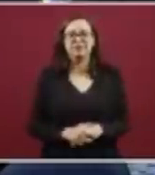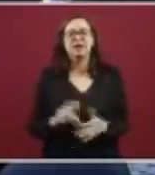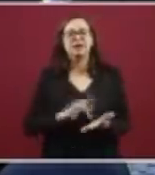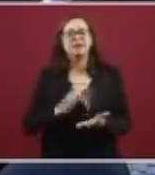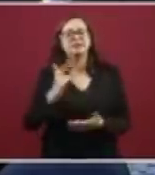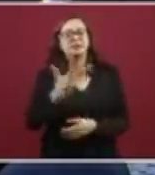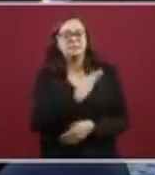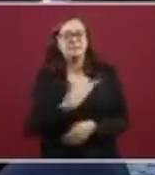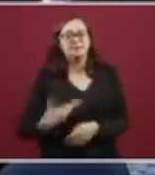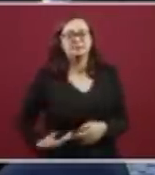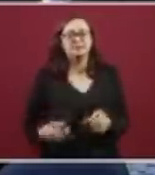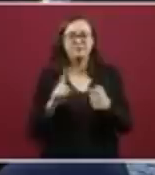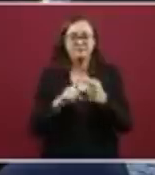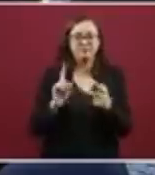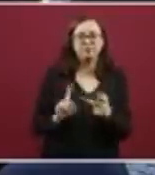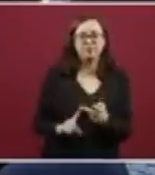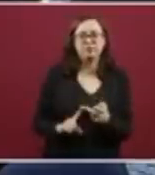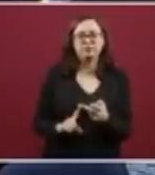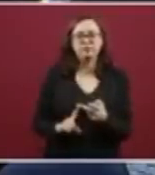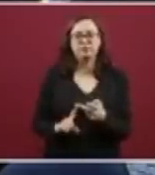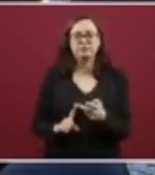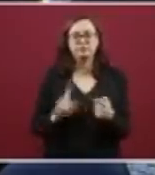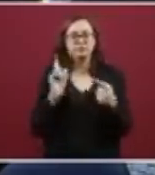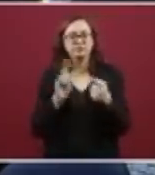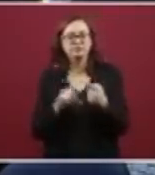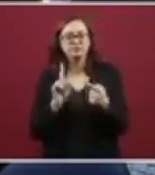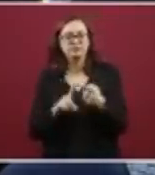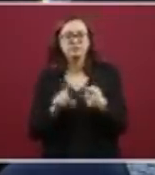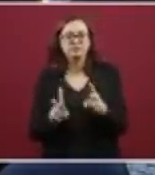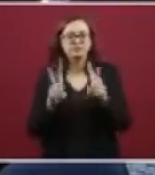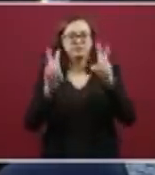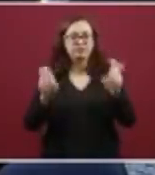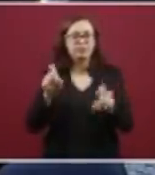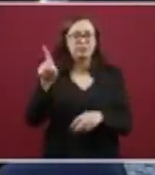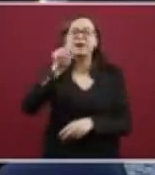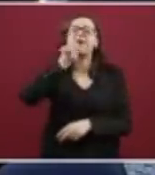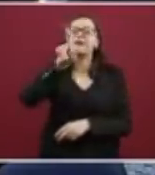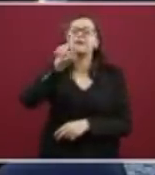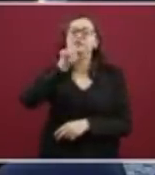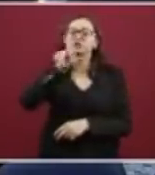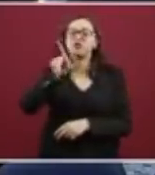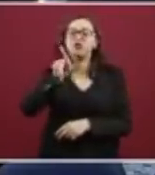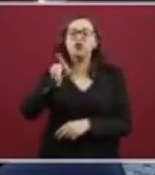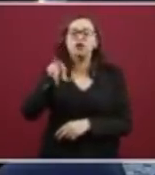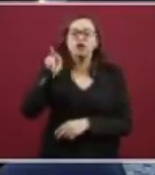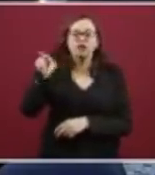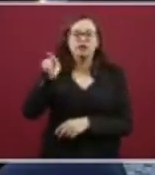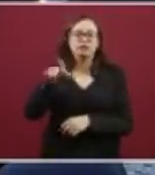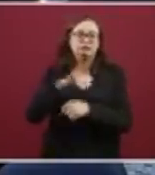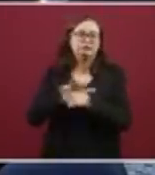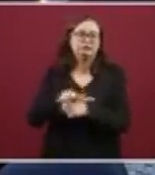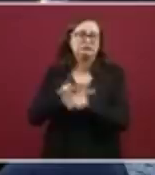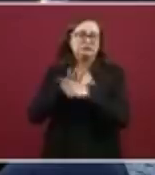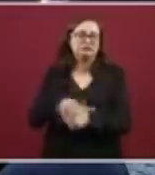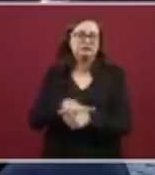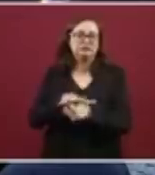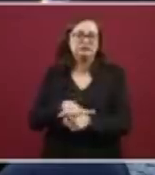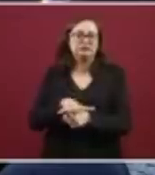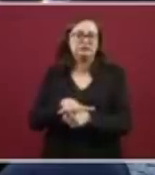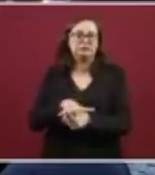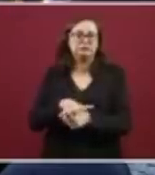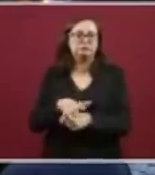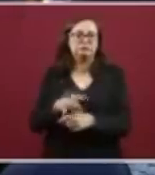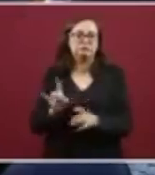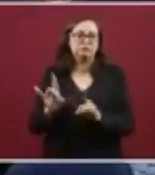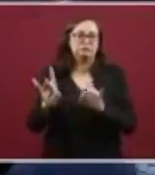Dos puntos. Si pudiera hablar un poco más sobre el caso de Jalisco y la presión que hay, o contubernio, según sea